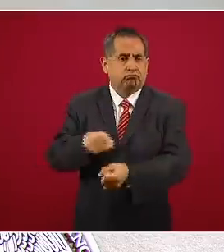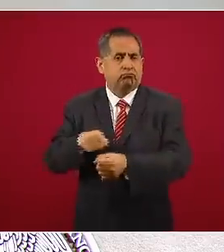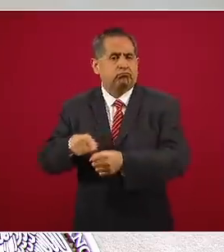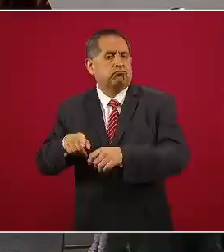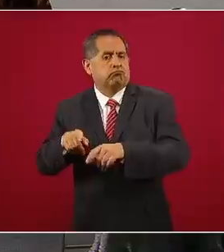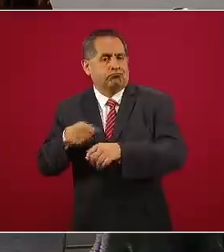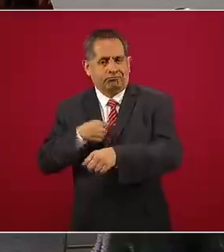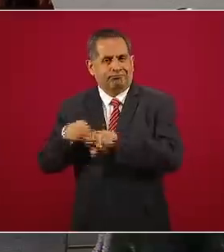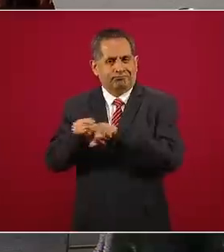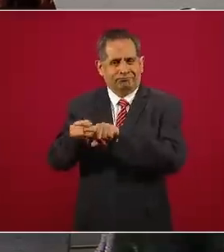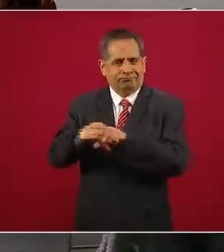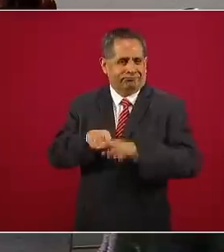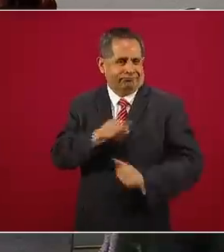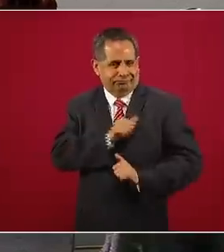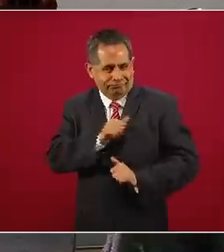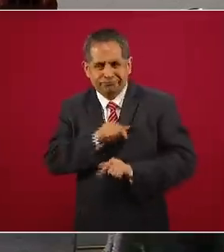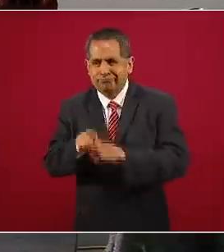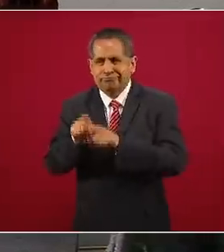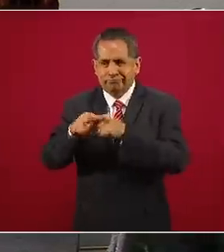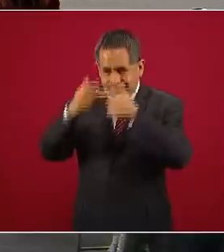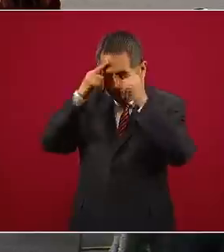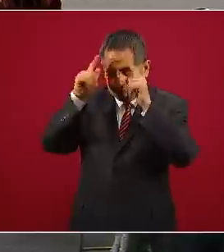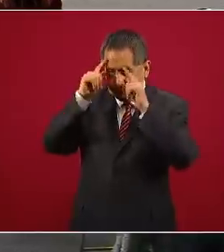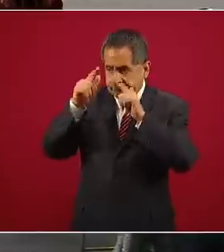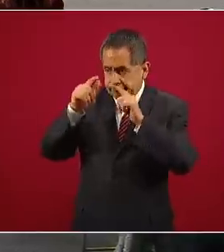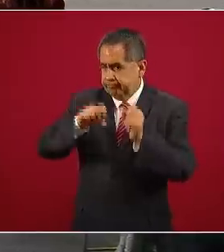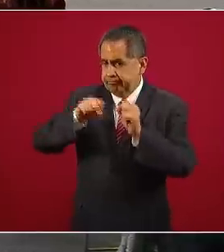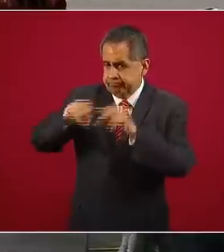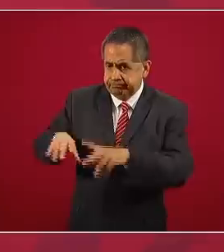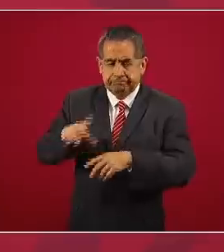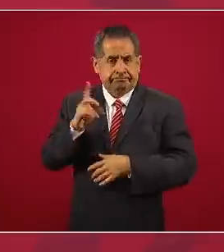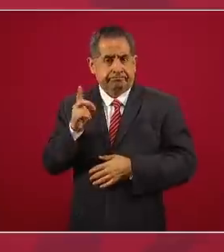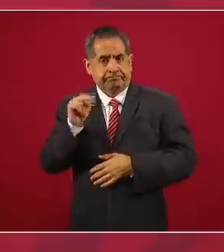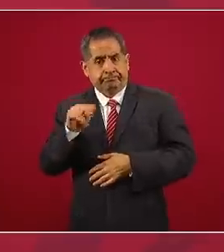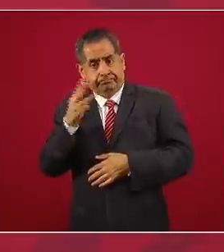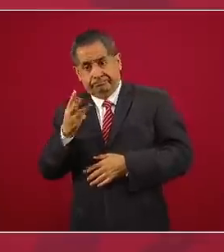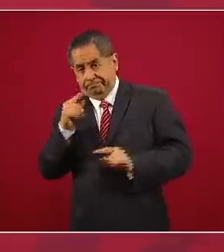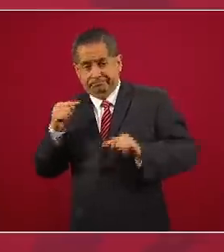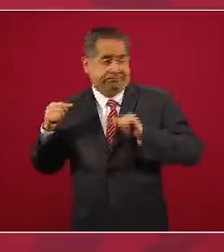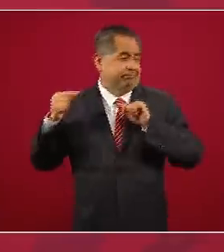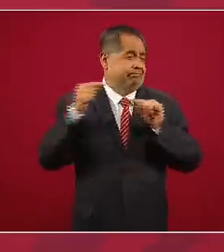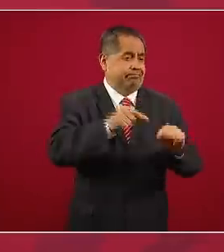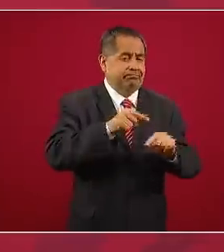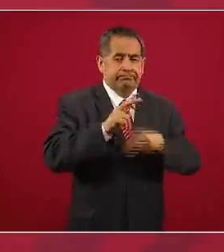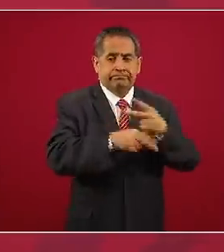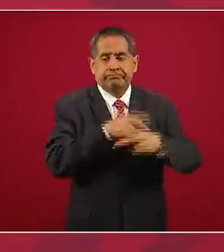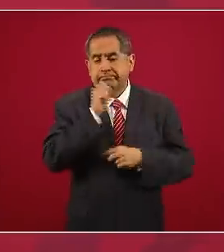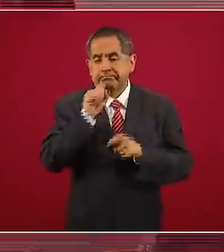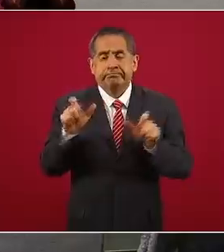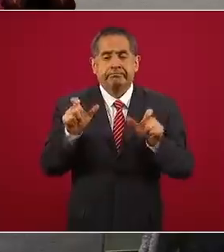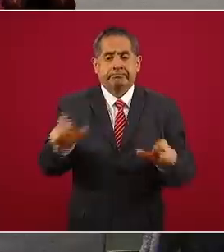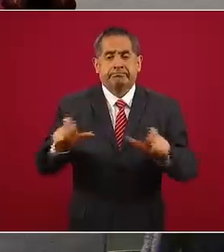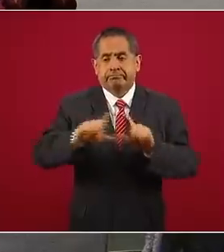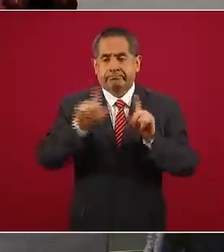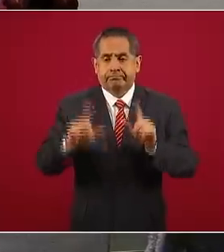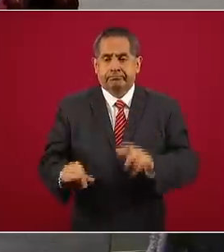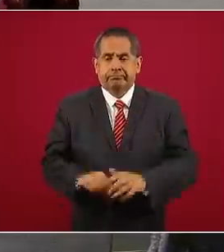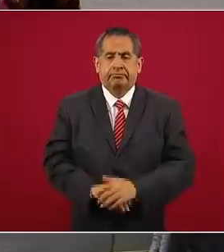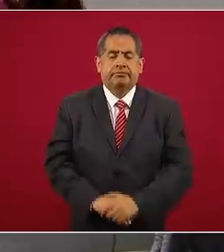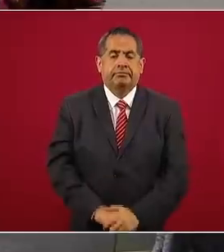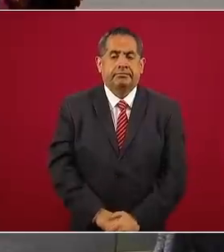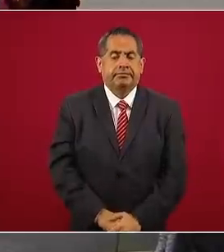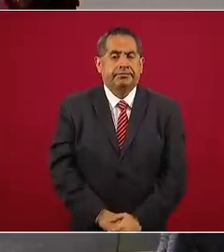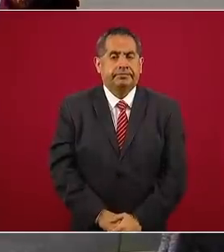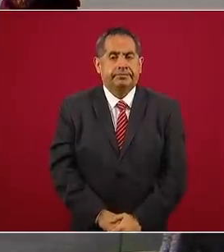dejan lo que estén haciendo para activar su plan marina su plan de maitres y en este caso también el plan de la guardia nacional presidente